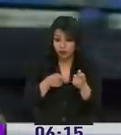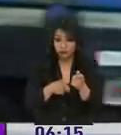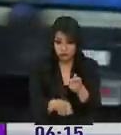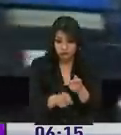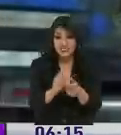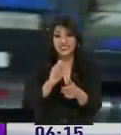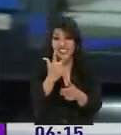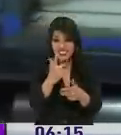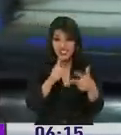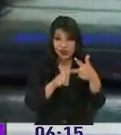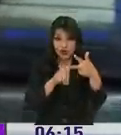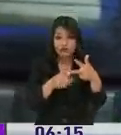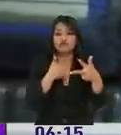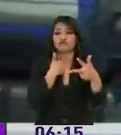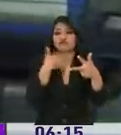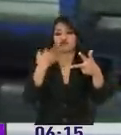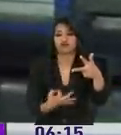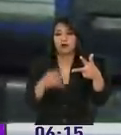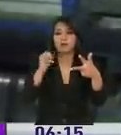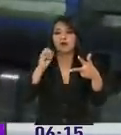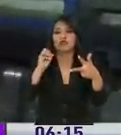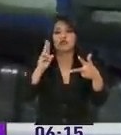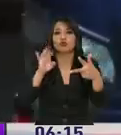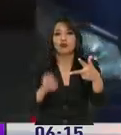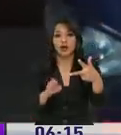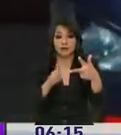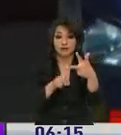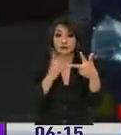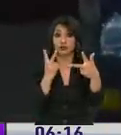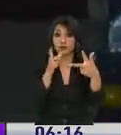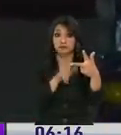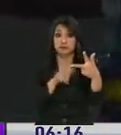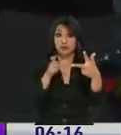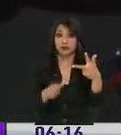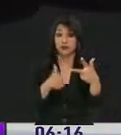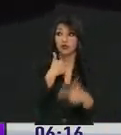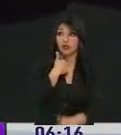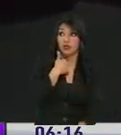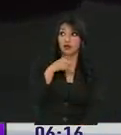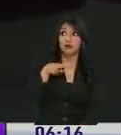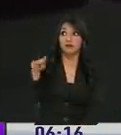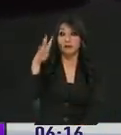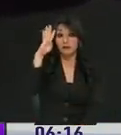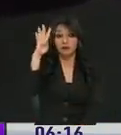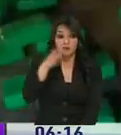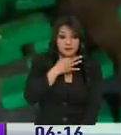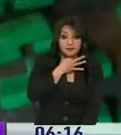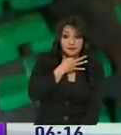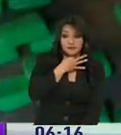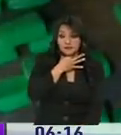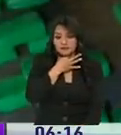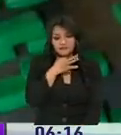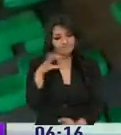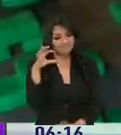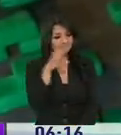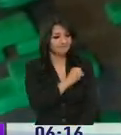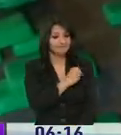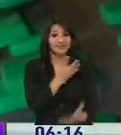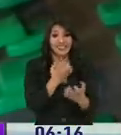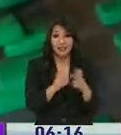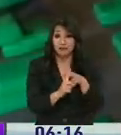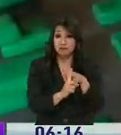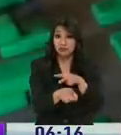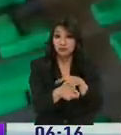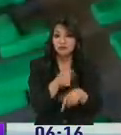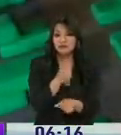los esperaba en Montúfar. El nerviosismo de los dos ocupantes de este NPR al mirar a los uniformados les obligó a intentar huir, lo que despertó